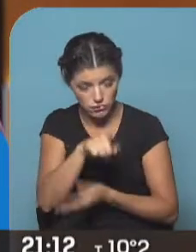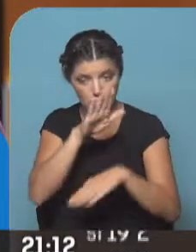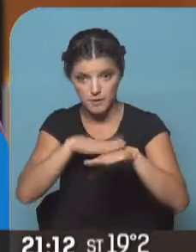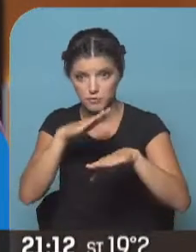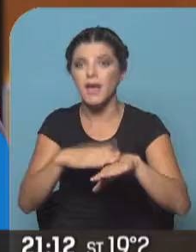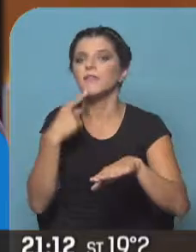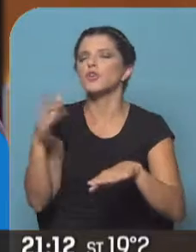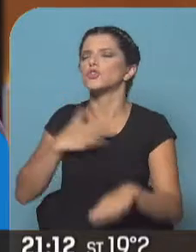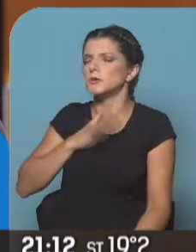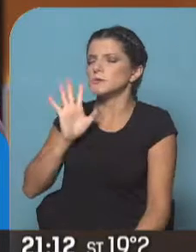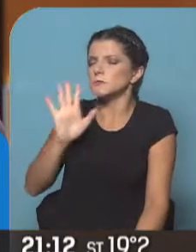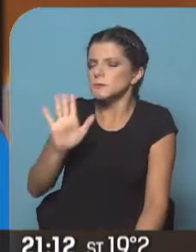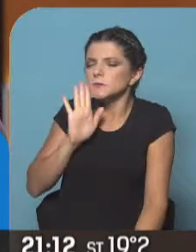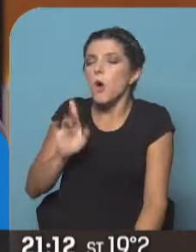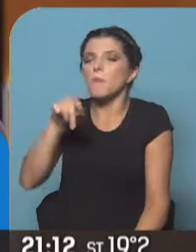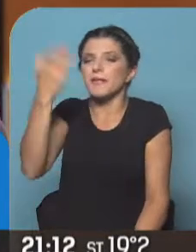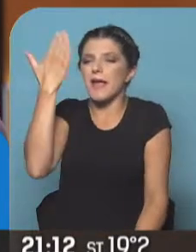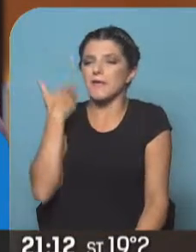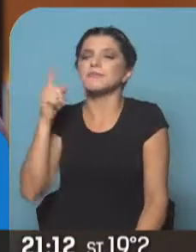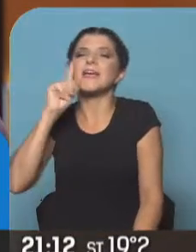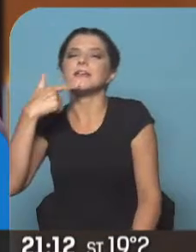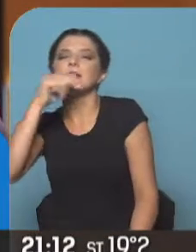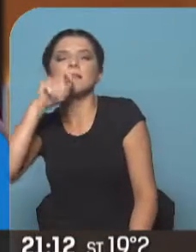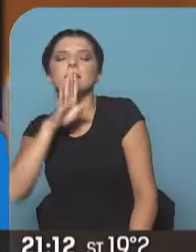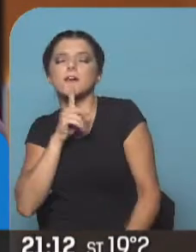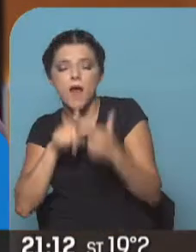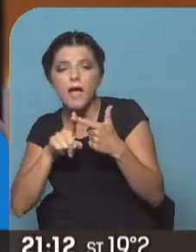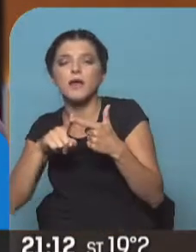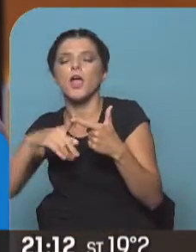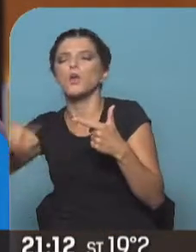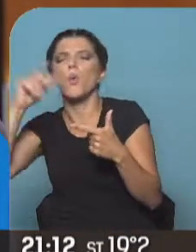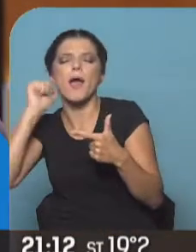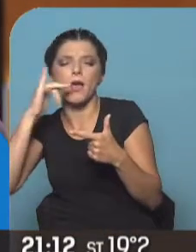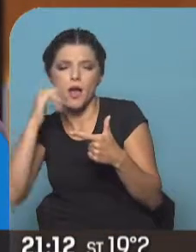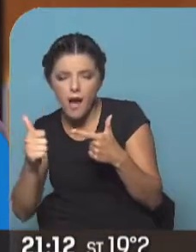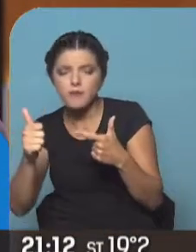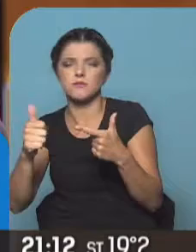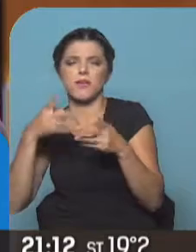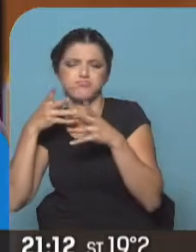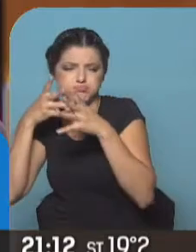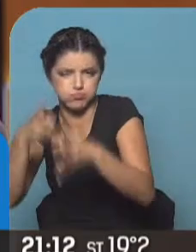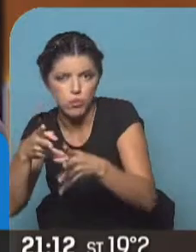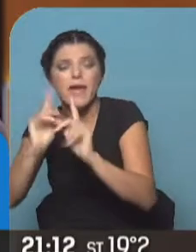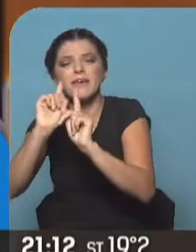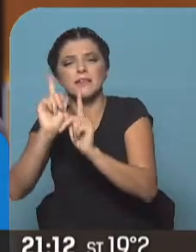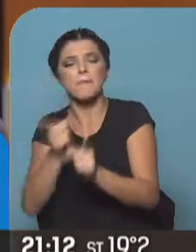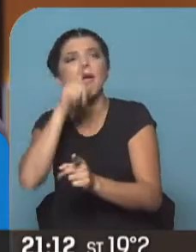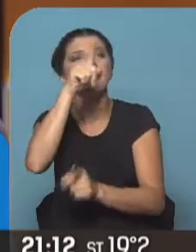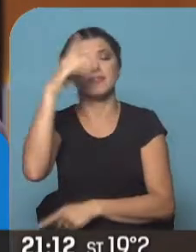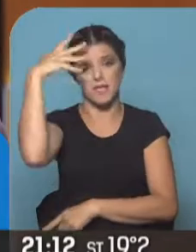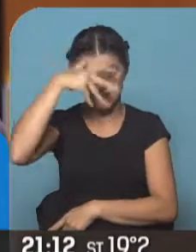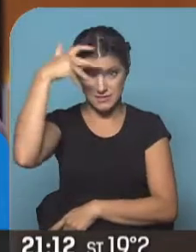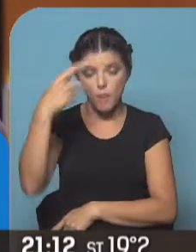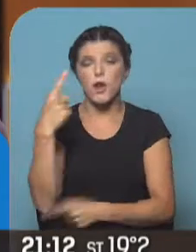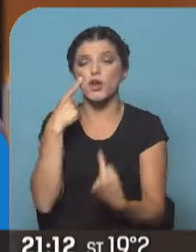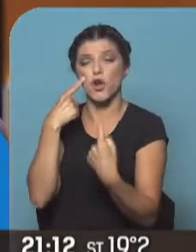en represalia por acciones israelíes en Gaza y por lo que está ocurriendo con el reconocimiento de Trump de Jerusalén como capital